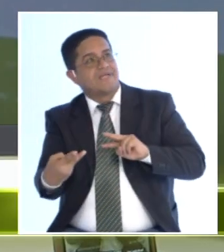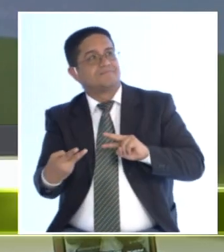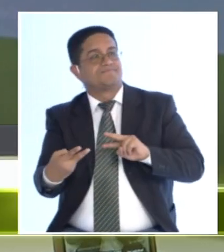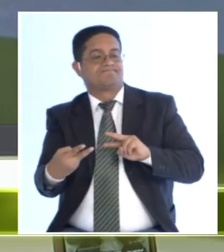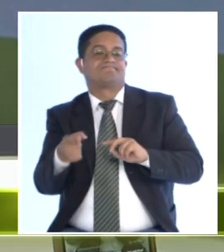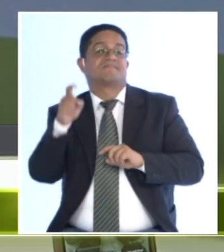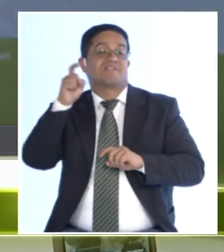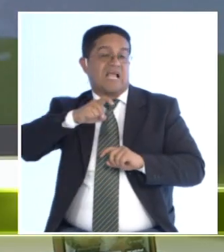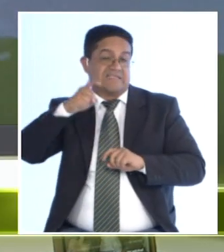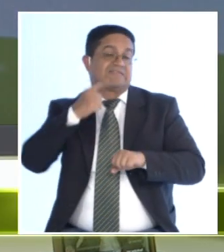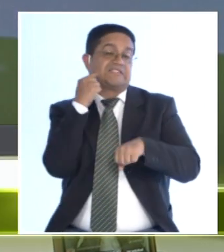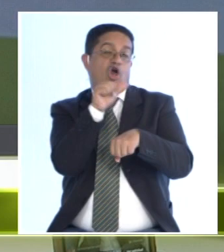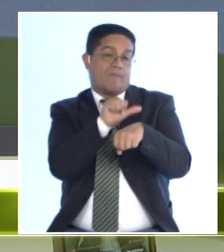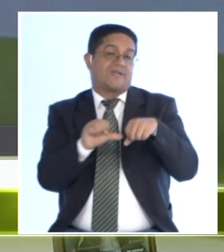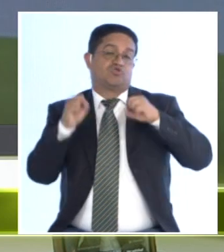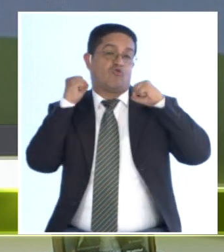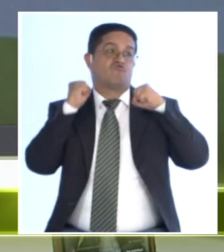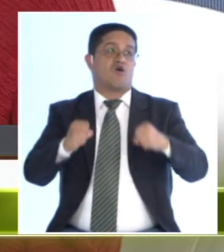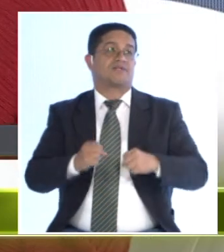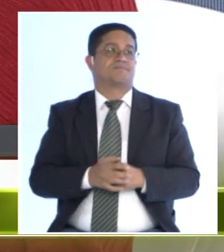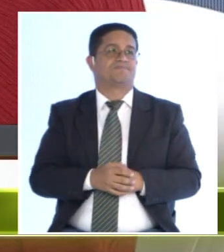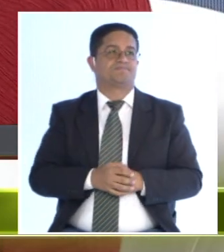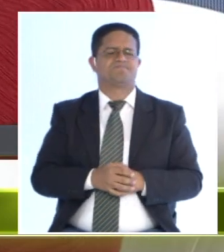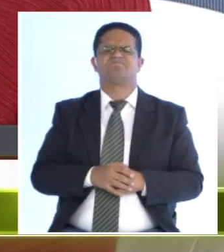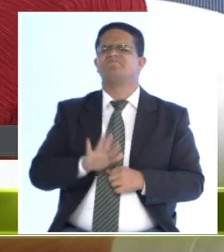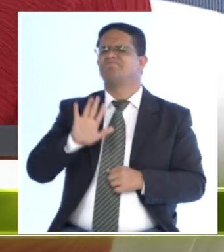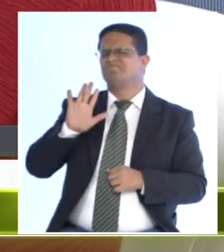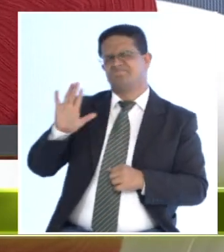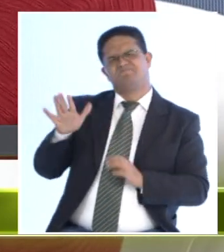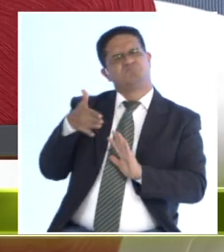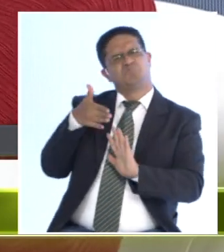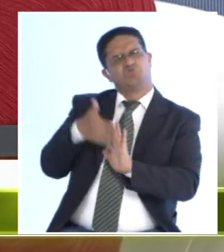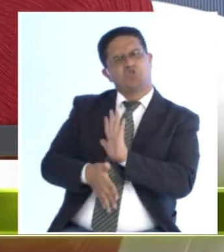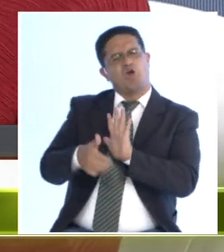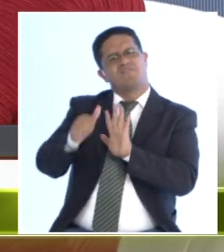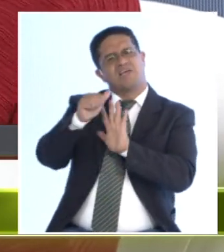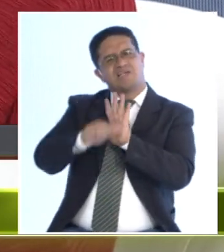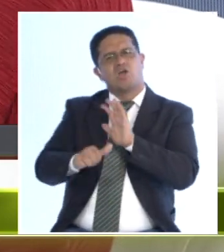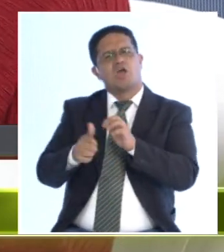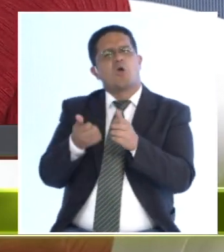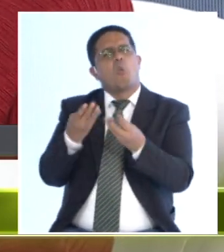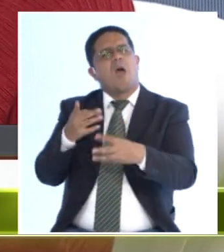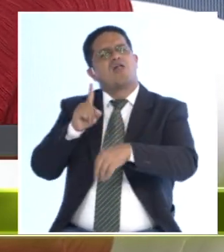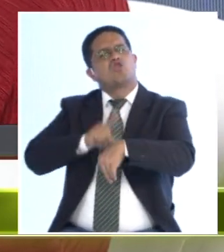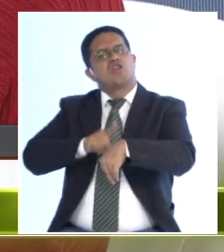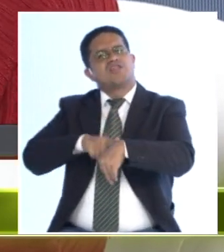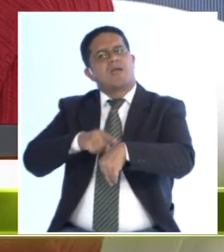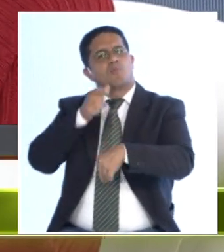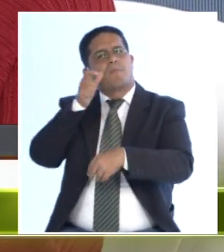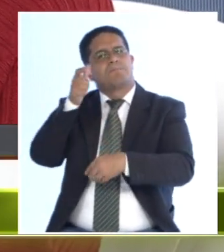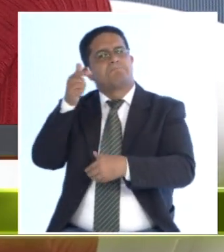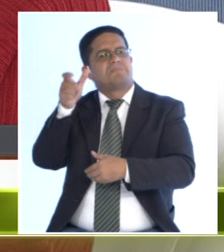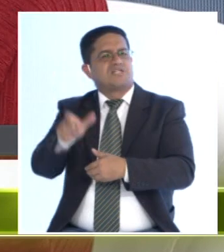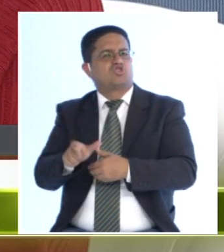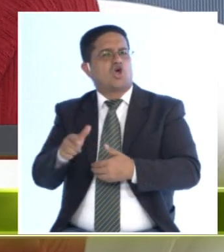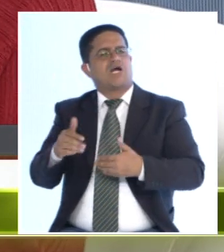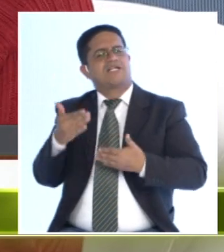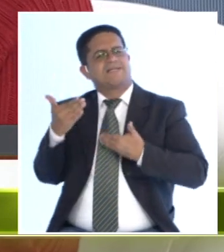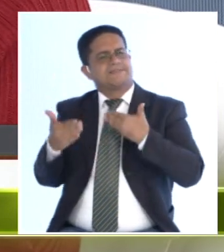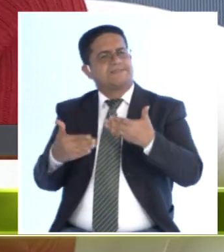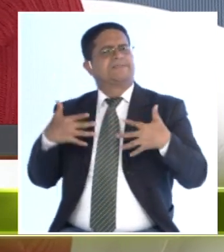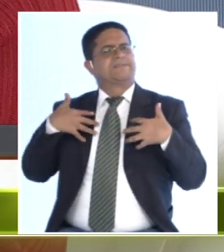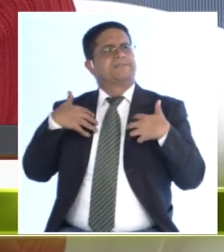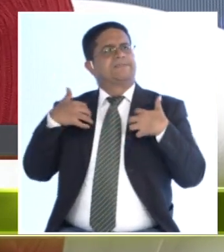inevitablemente necesitan este tipo de cirugías. Con respecto a la cirugía, tiempo de recuperación y además si